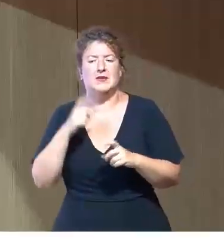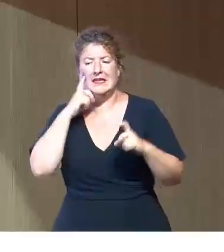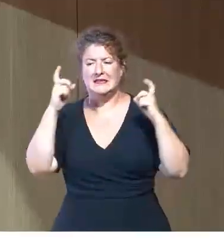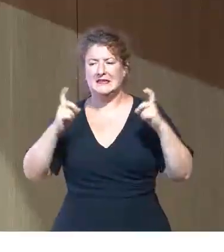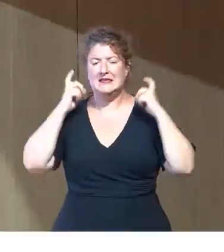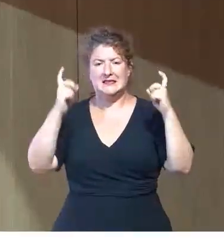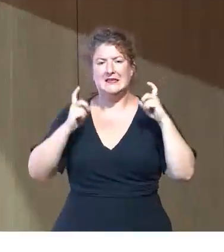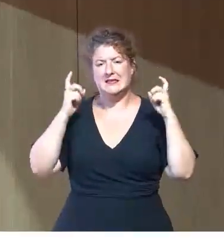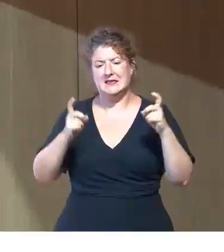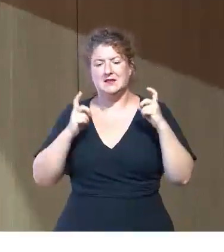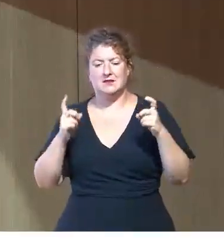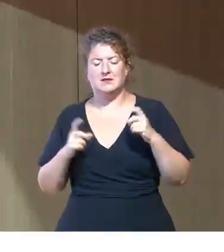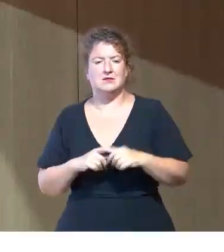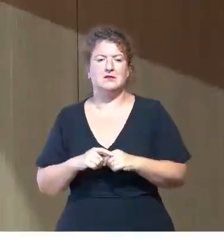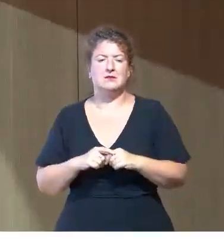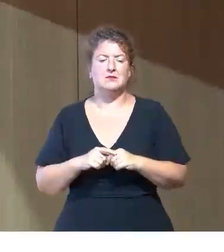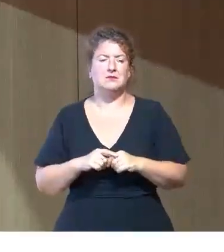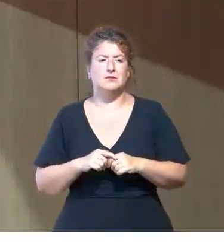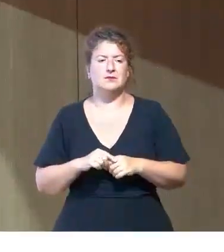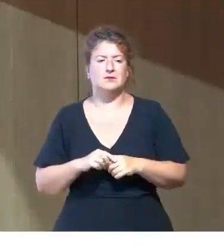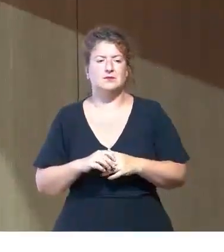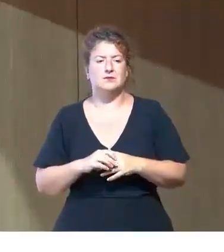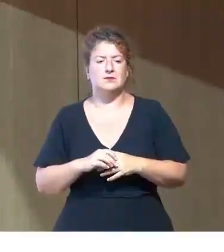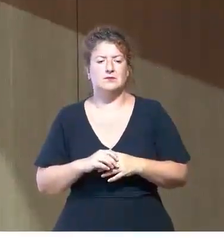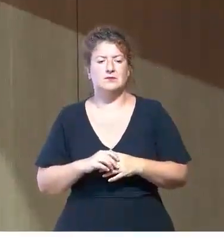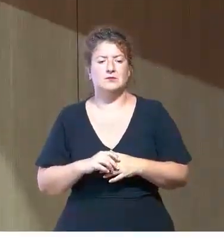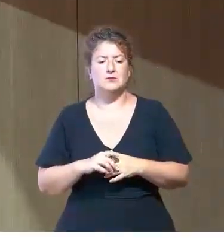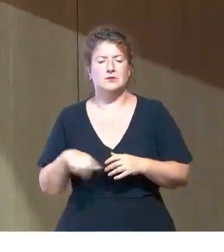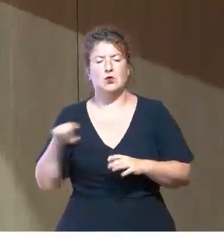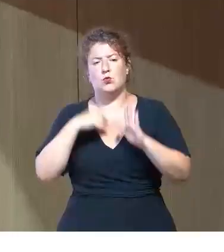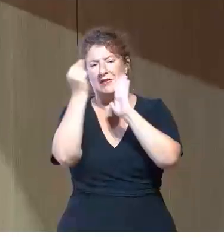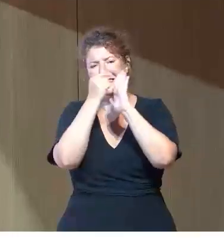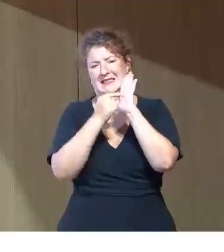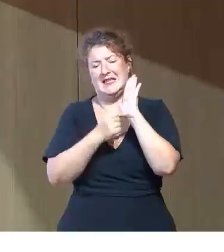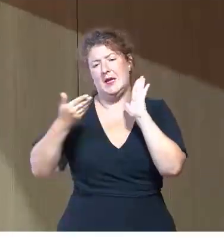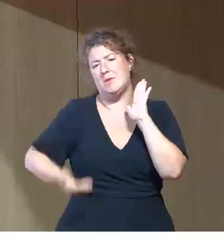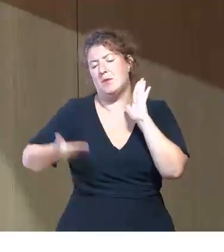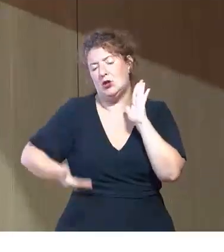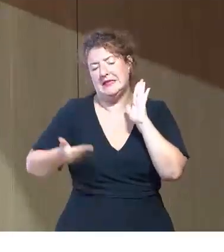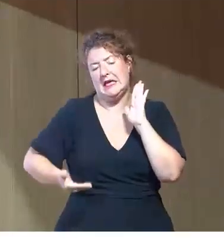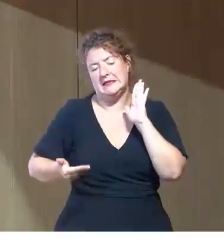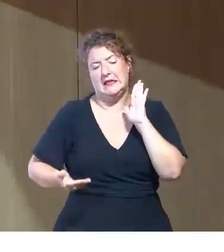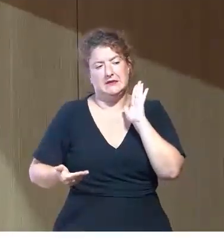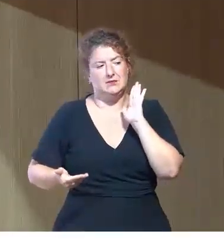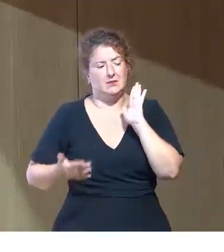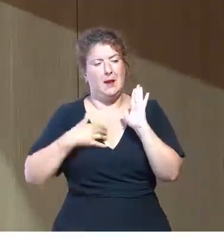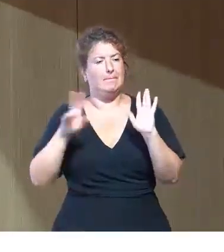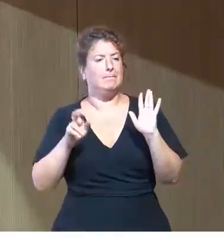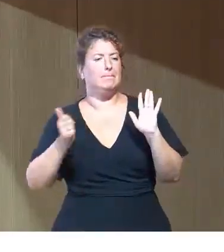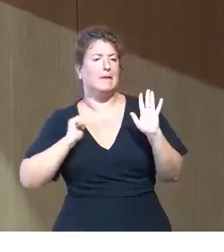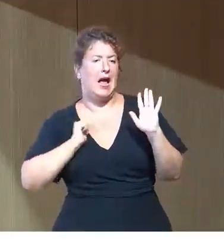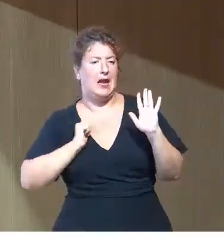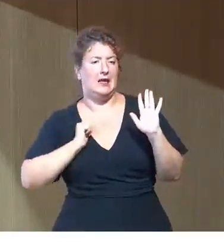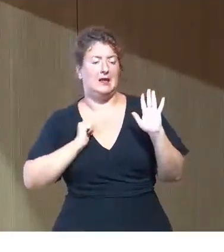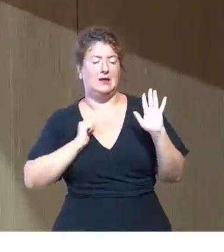bueno cerrar con un con unos points no que nos sirvan para también a nosotros y todas las entidades